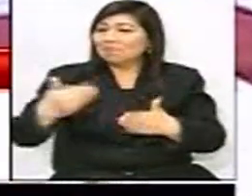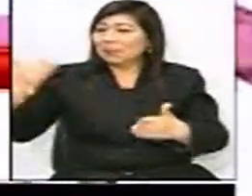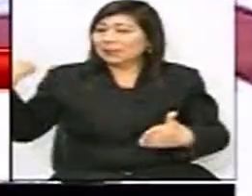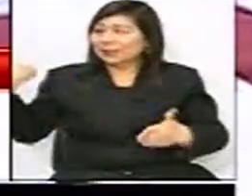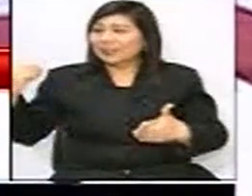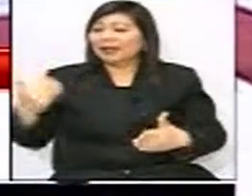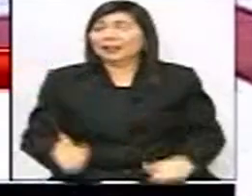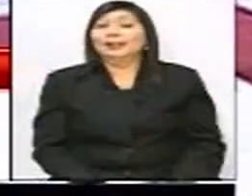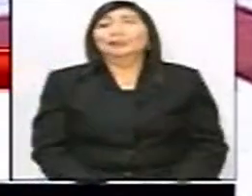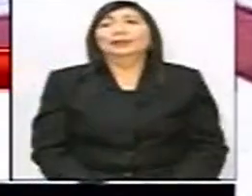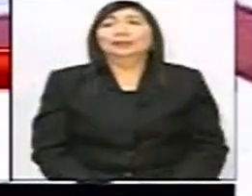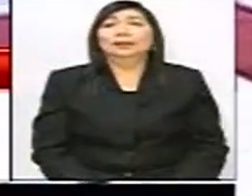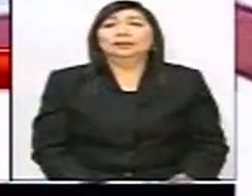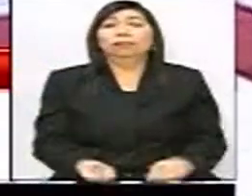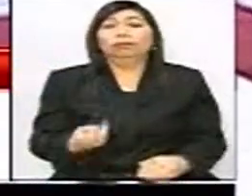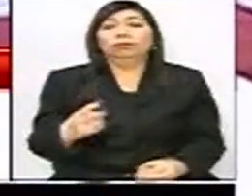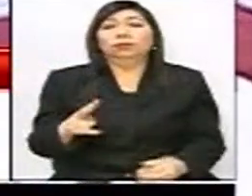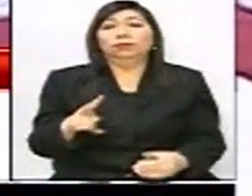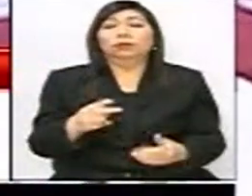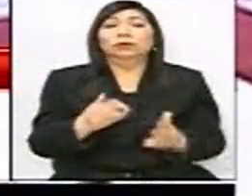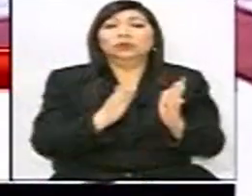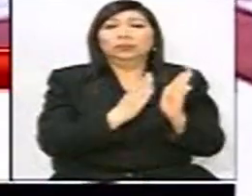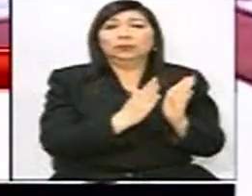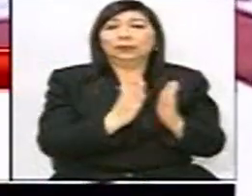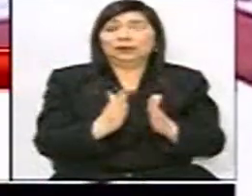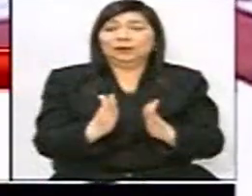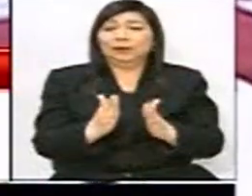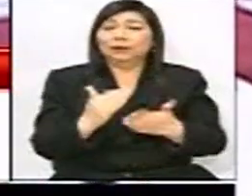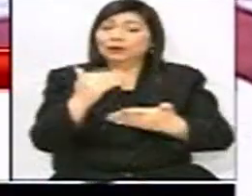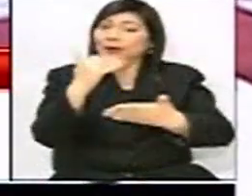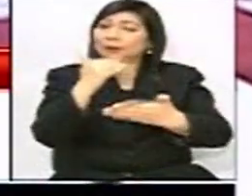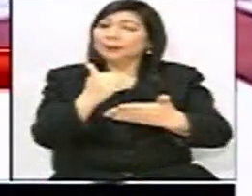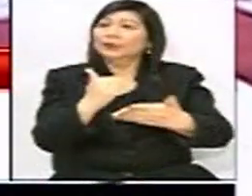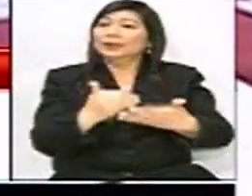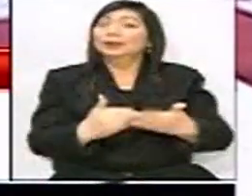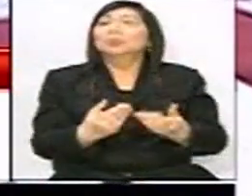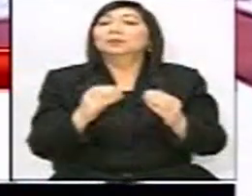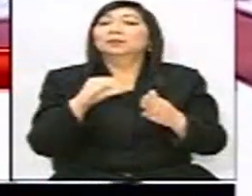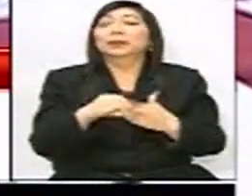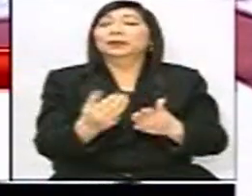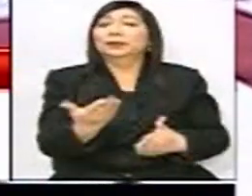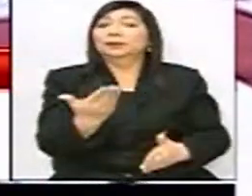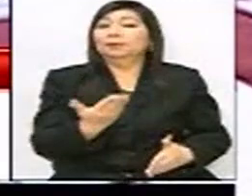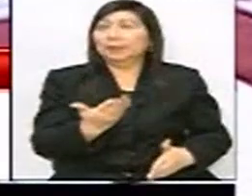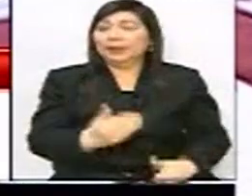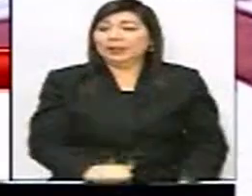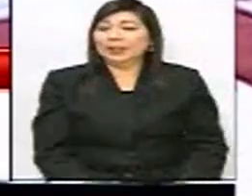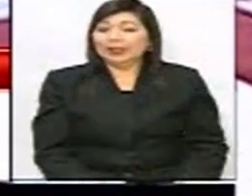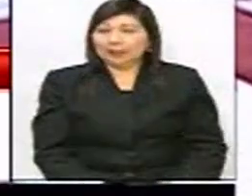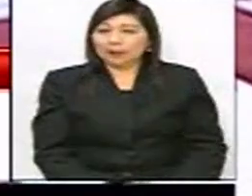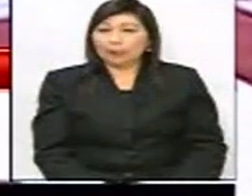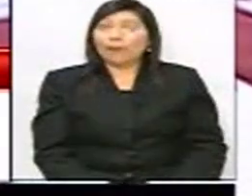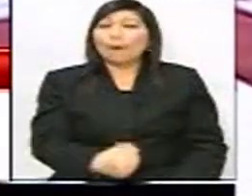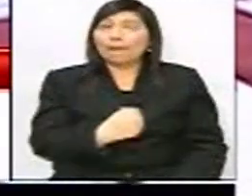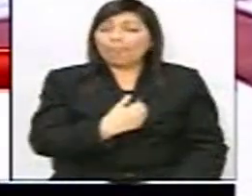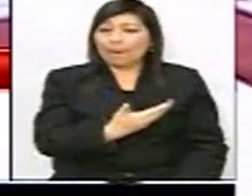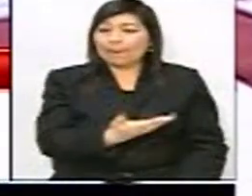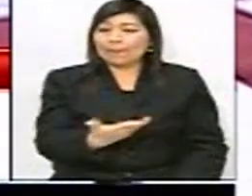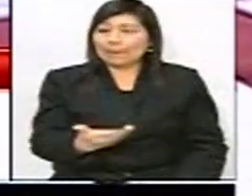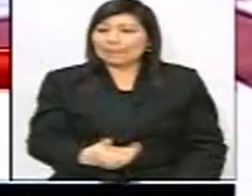sea, hay altísima carga y en orden estamos agendando vuestro pedido, querido